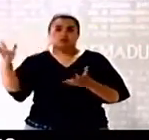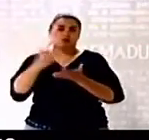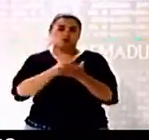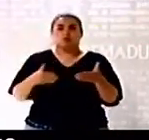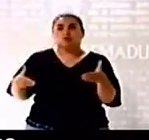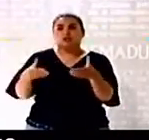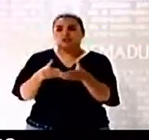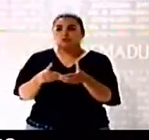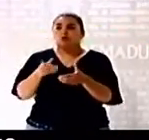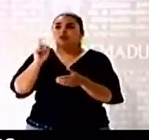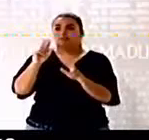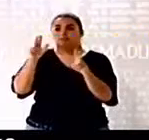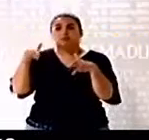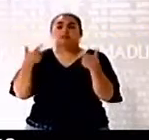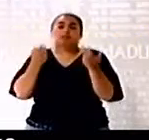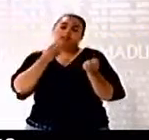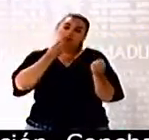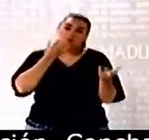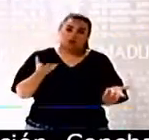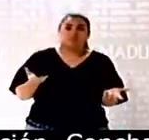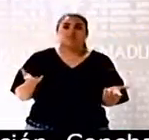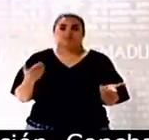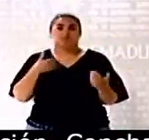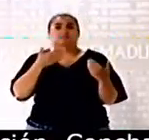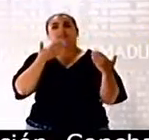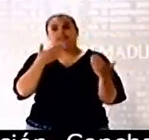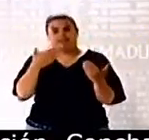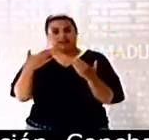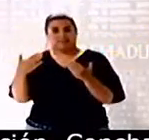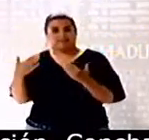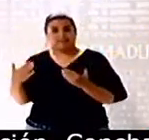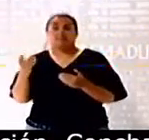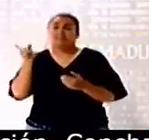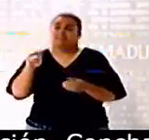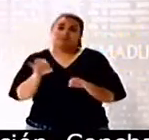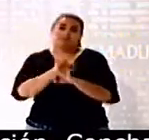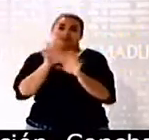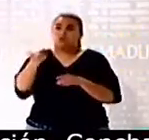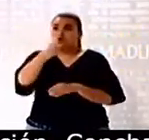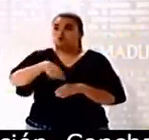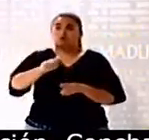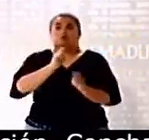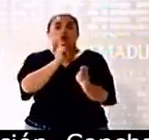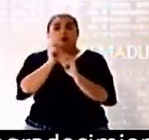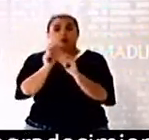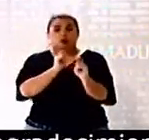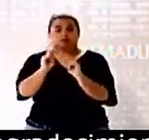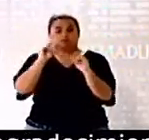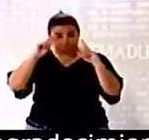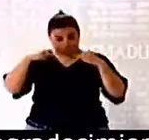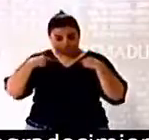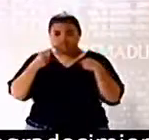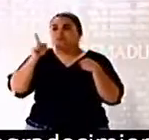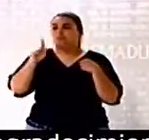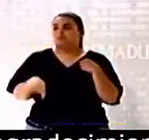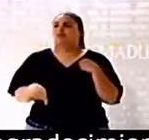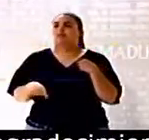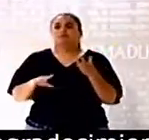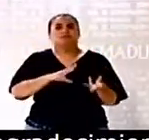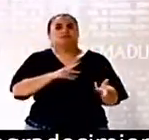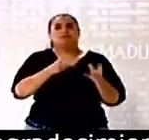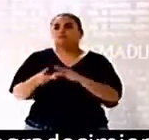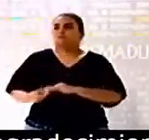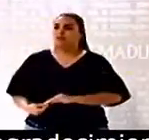y permítanme pues ese agradecimiento y, por supuesto, a ustedes los periodistas que también se han amoldado a